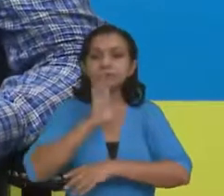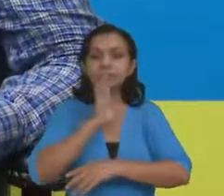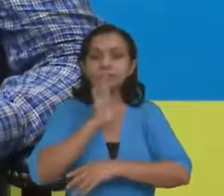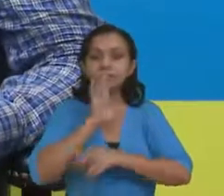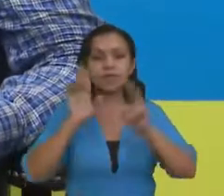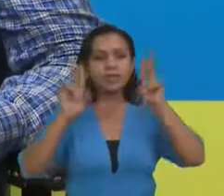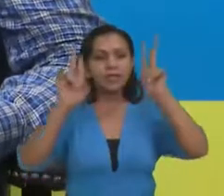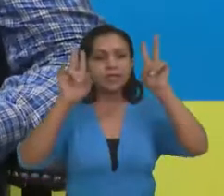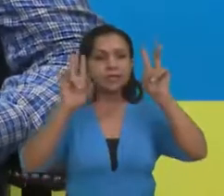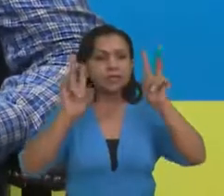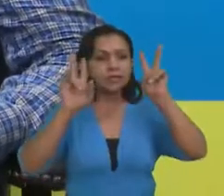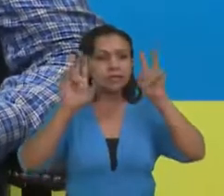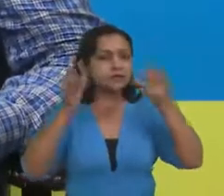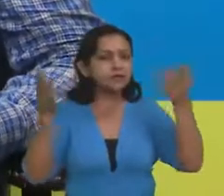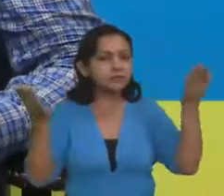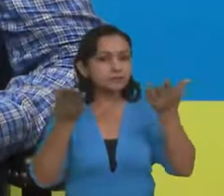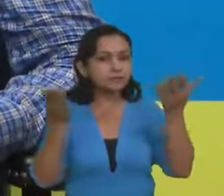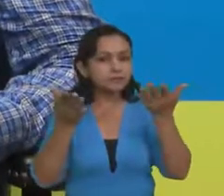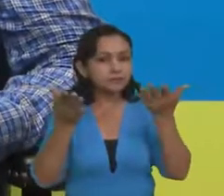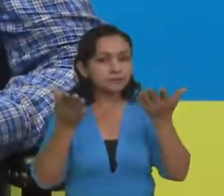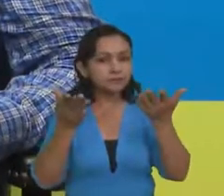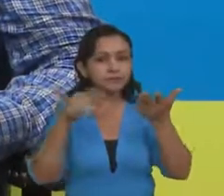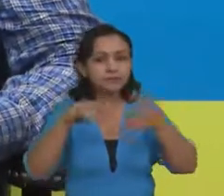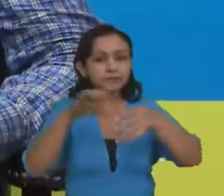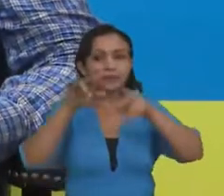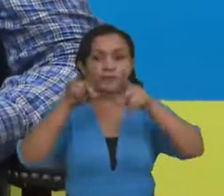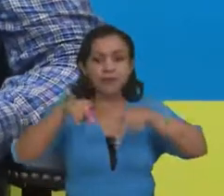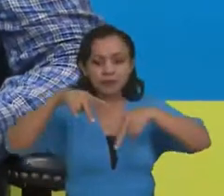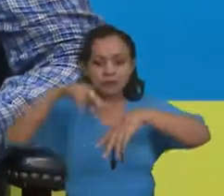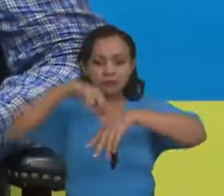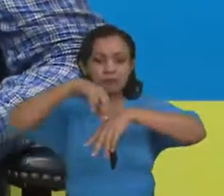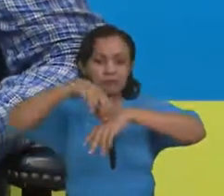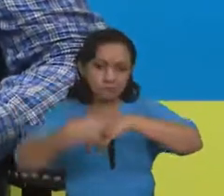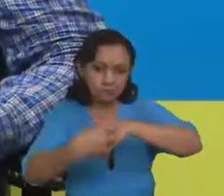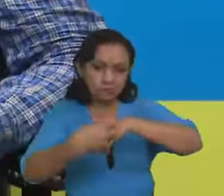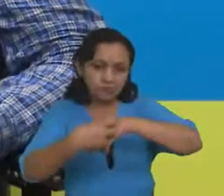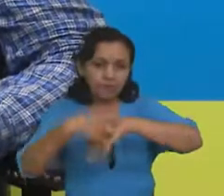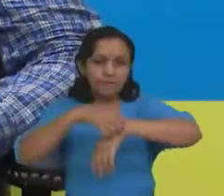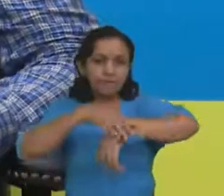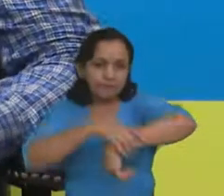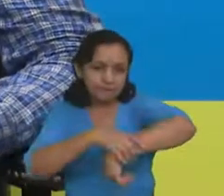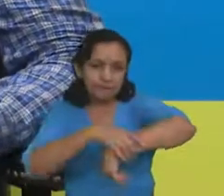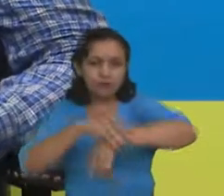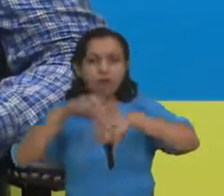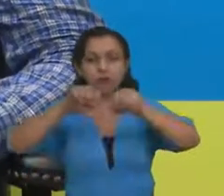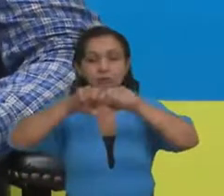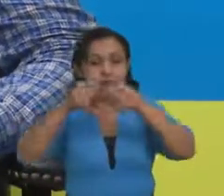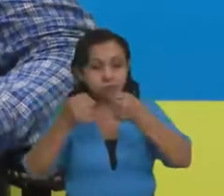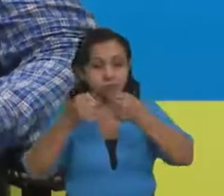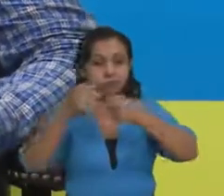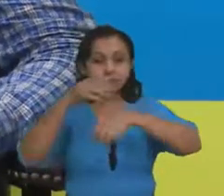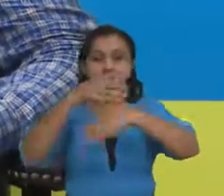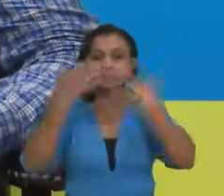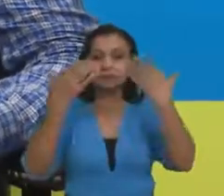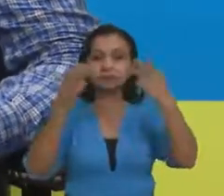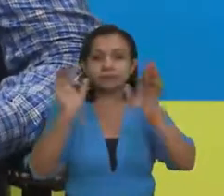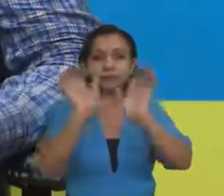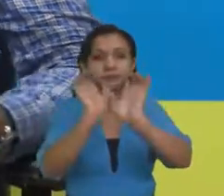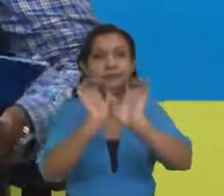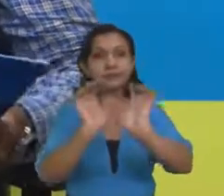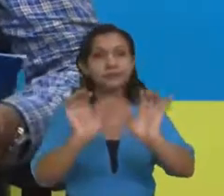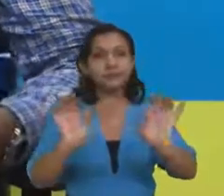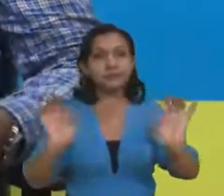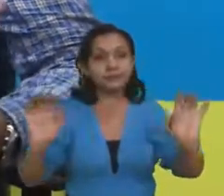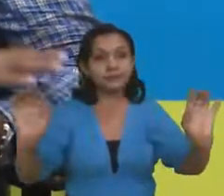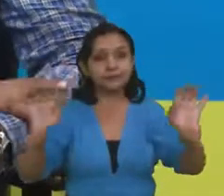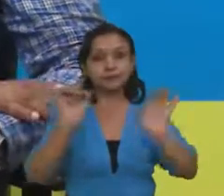sobre la recuperación de los esguinces y fracturas, una problemática que afecta no solo a niños, sino